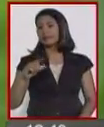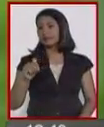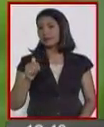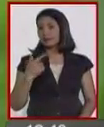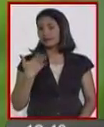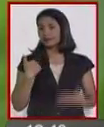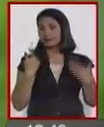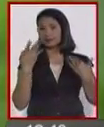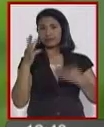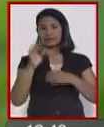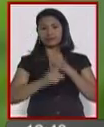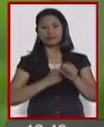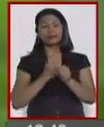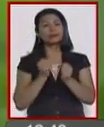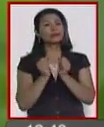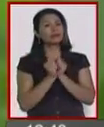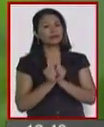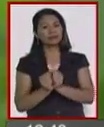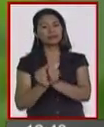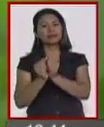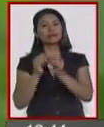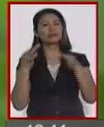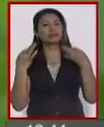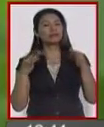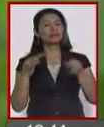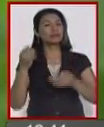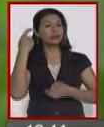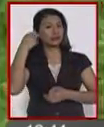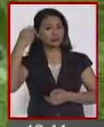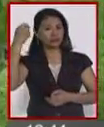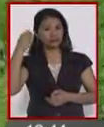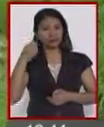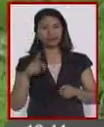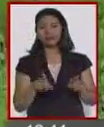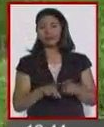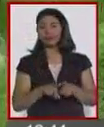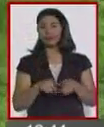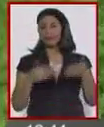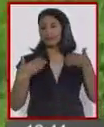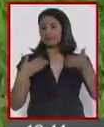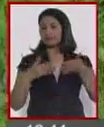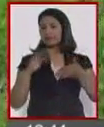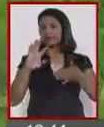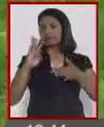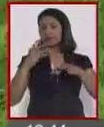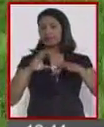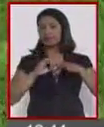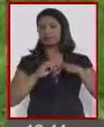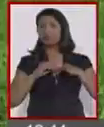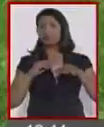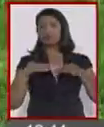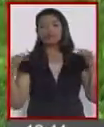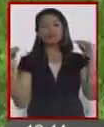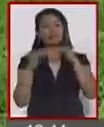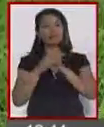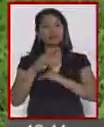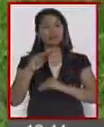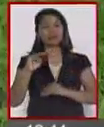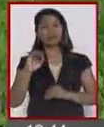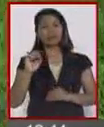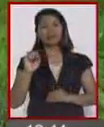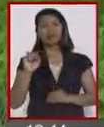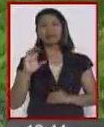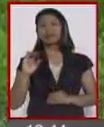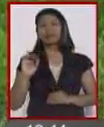años de edad, salió con unos amigos a una fiesta de promoción. Esto a la altura del Sexto Anillo, Avenida Moscú. Cuando